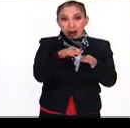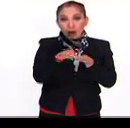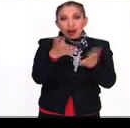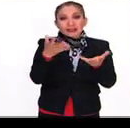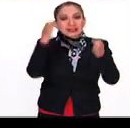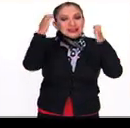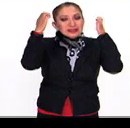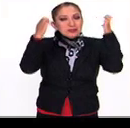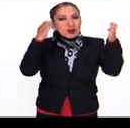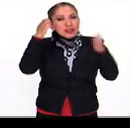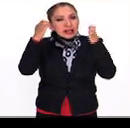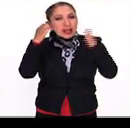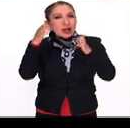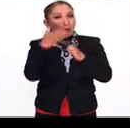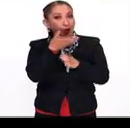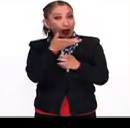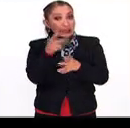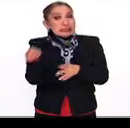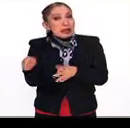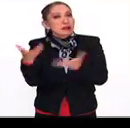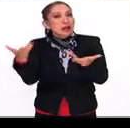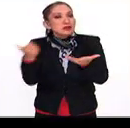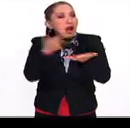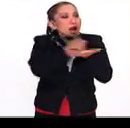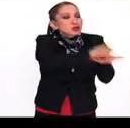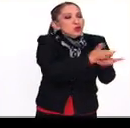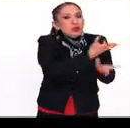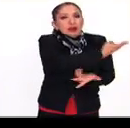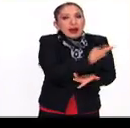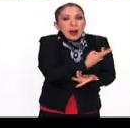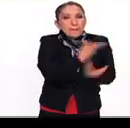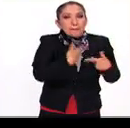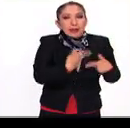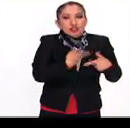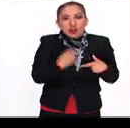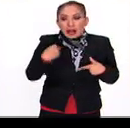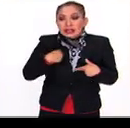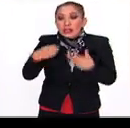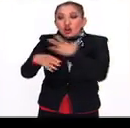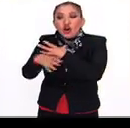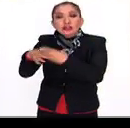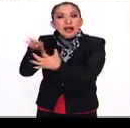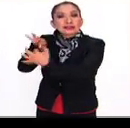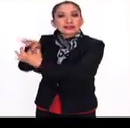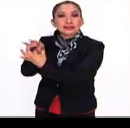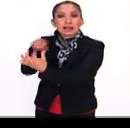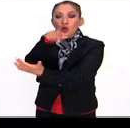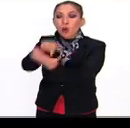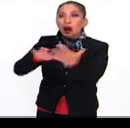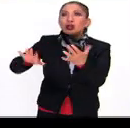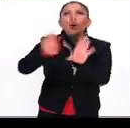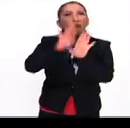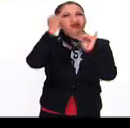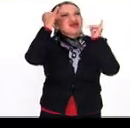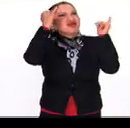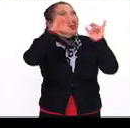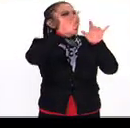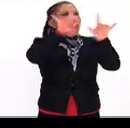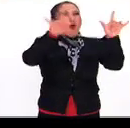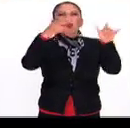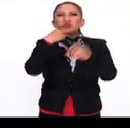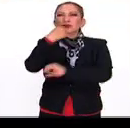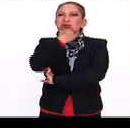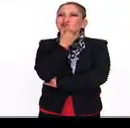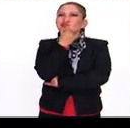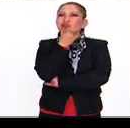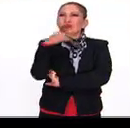hacer una exposición, más que cualquier otra cosa, es una colaboración entre personas y con las cosas. Son y con puntos el espacio de vista, que además puede cambiar